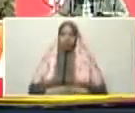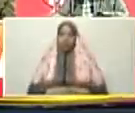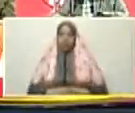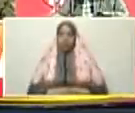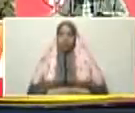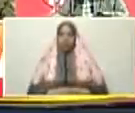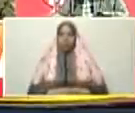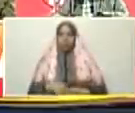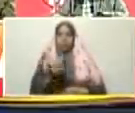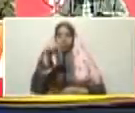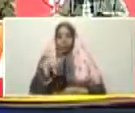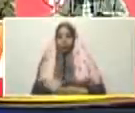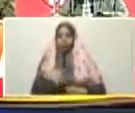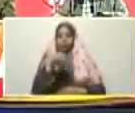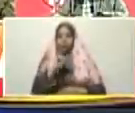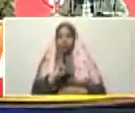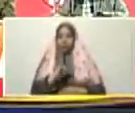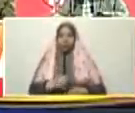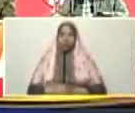aquí está